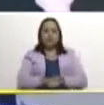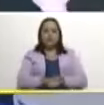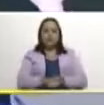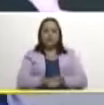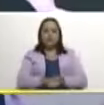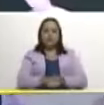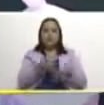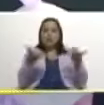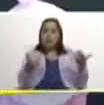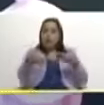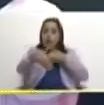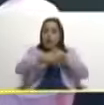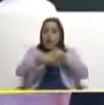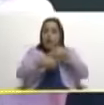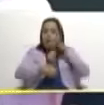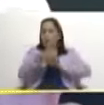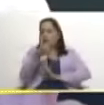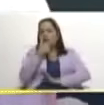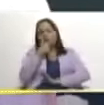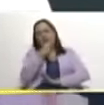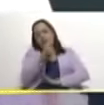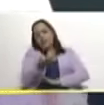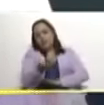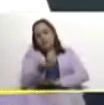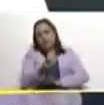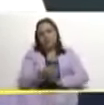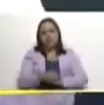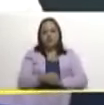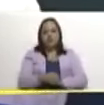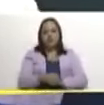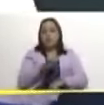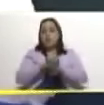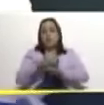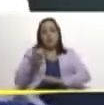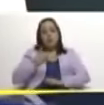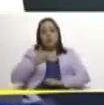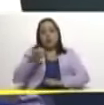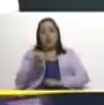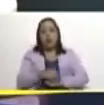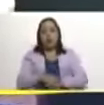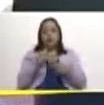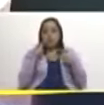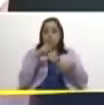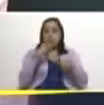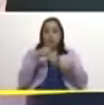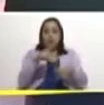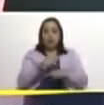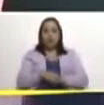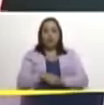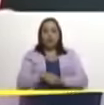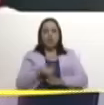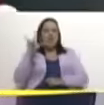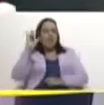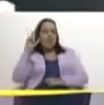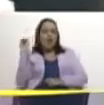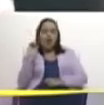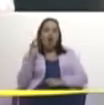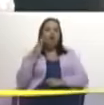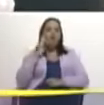Ahora en las redes sociales es más fácil, porque cualquiera desde TikTok, Instagram o